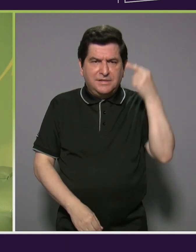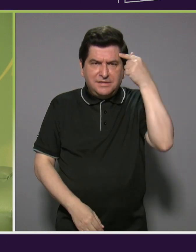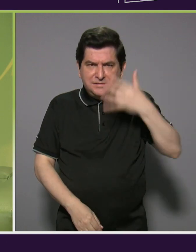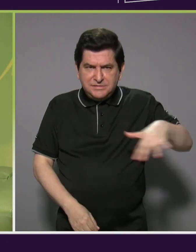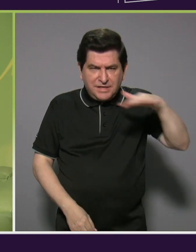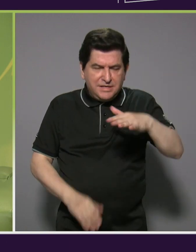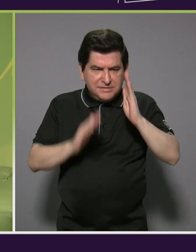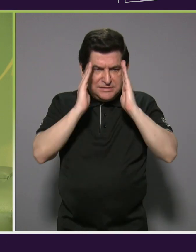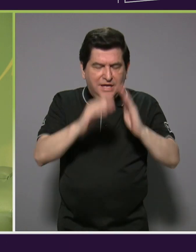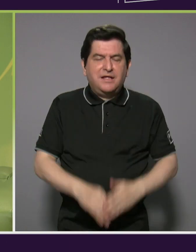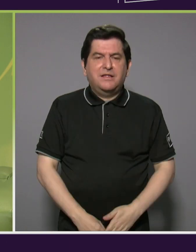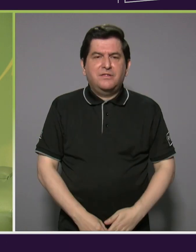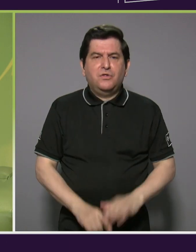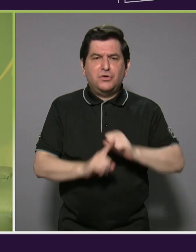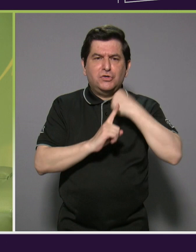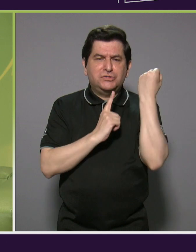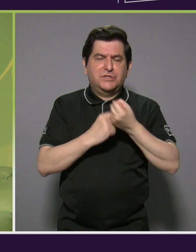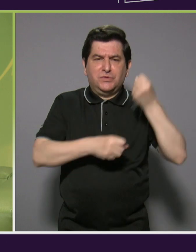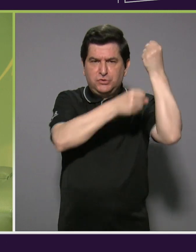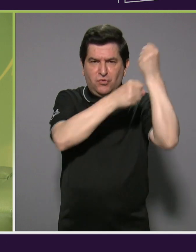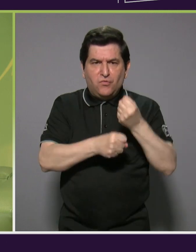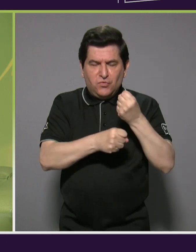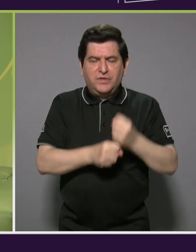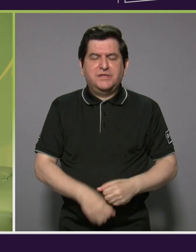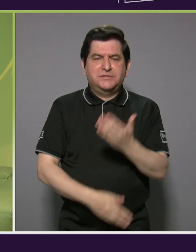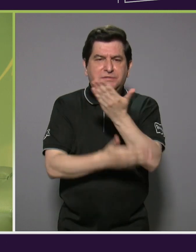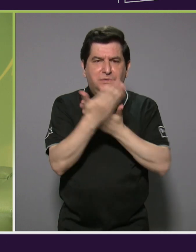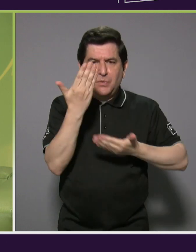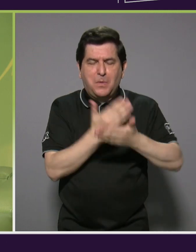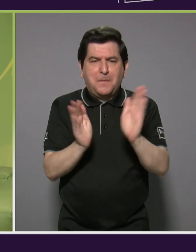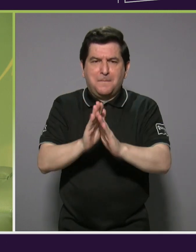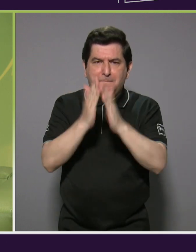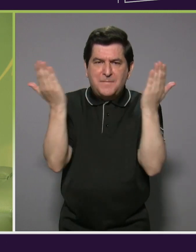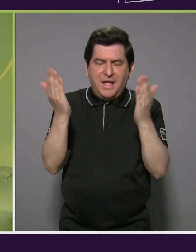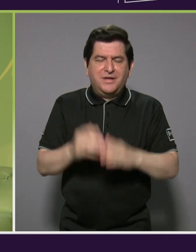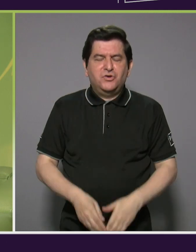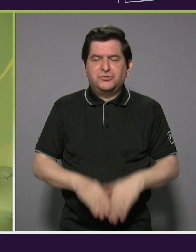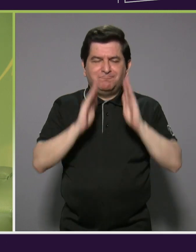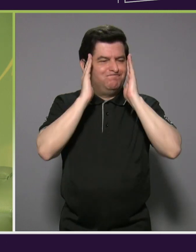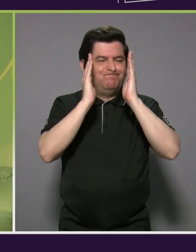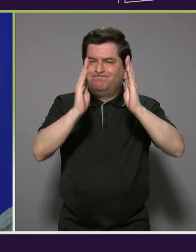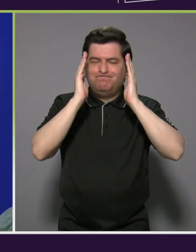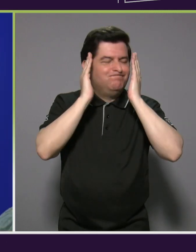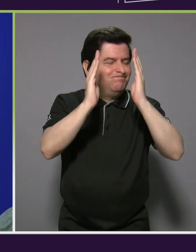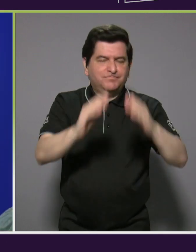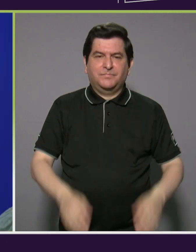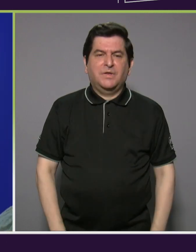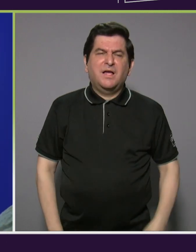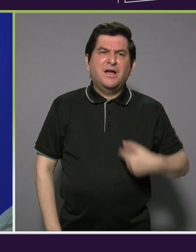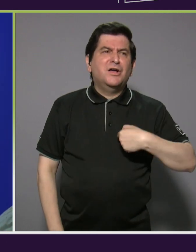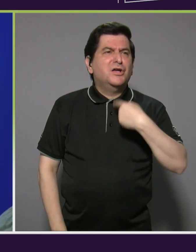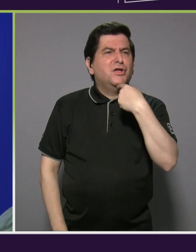situación de la Fundación Manos Abiertas dejó, ¿verdad?, de lado estos artículos. Bueno,